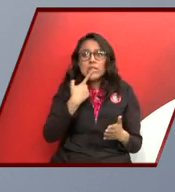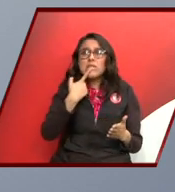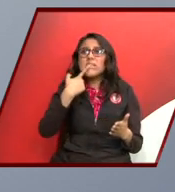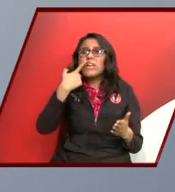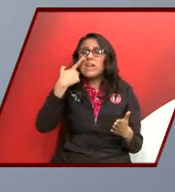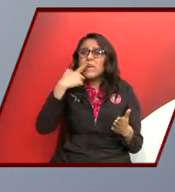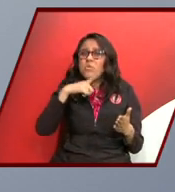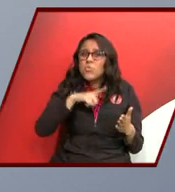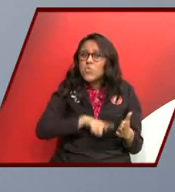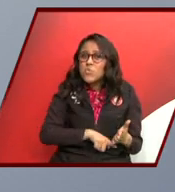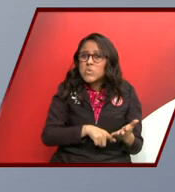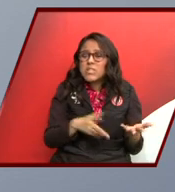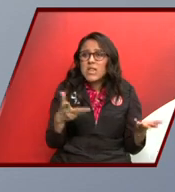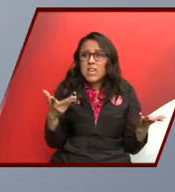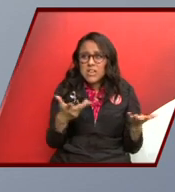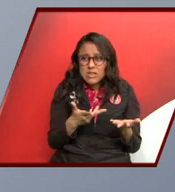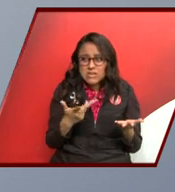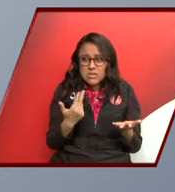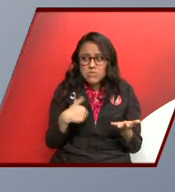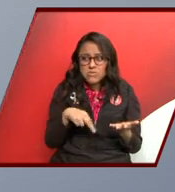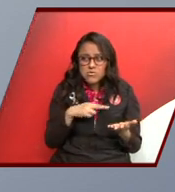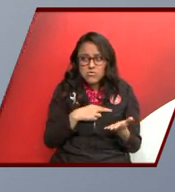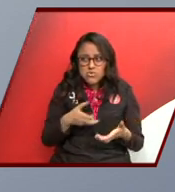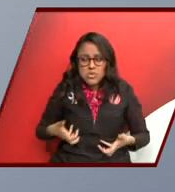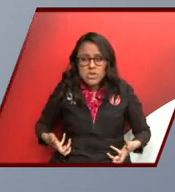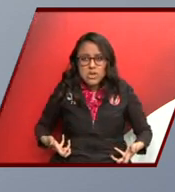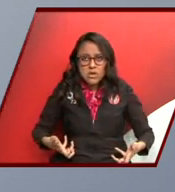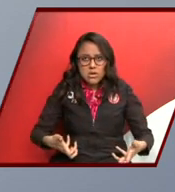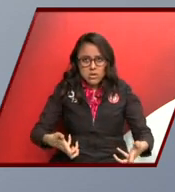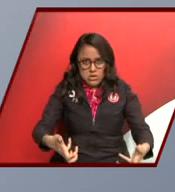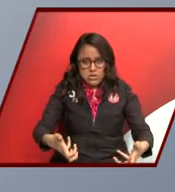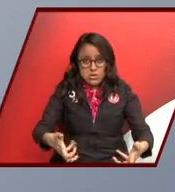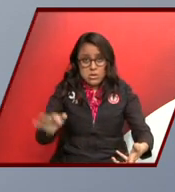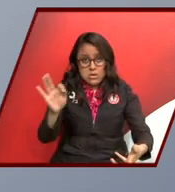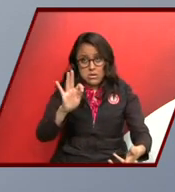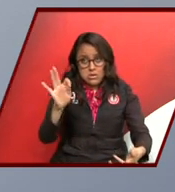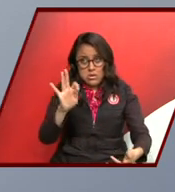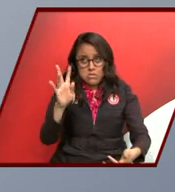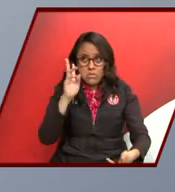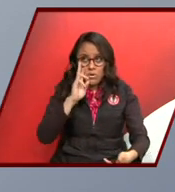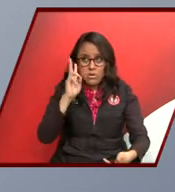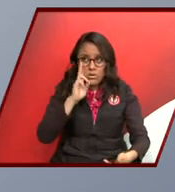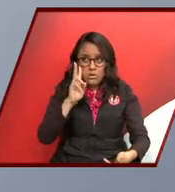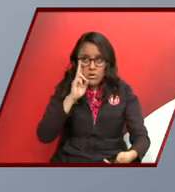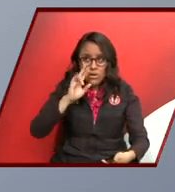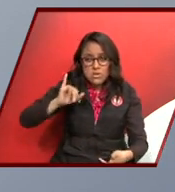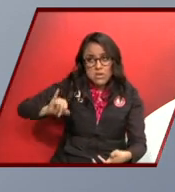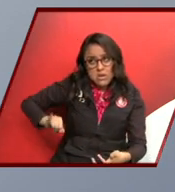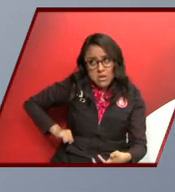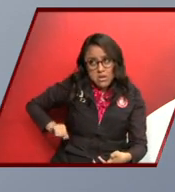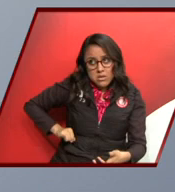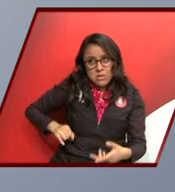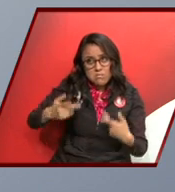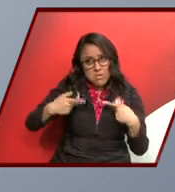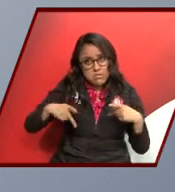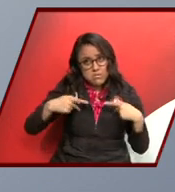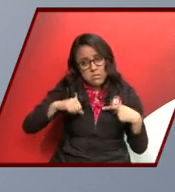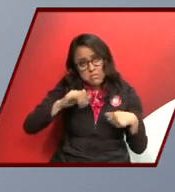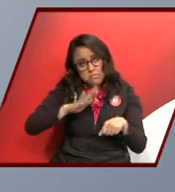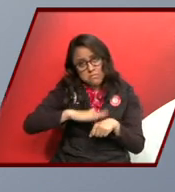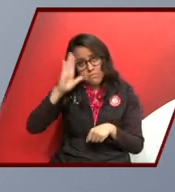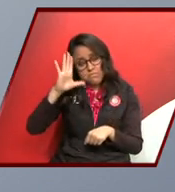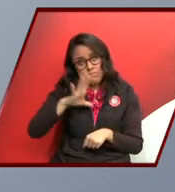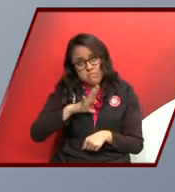denunciado que estábamos en la calle y seguramente tocamos algún interés de alguien más, porque